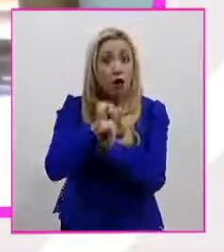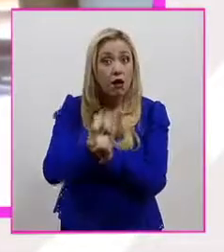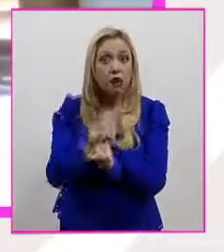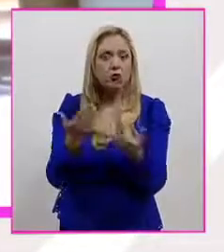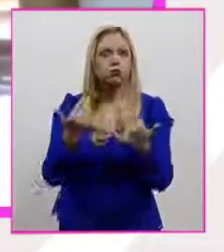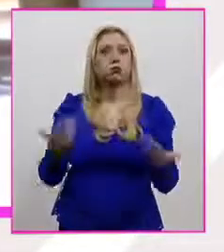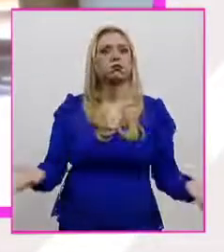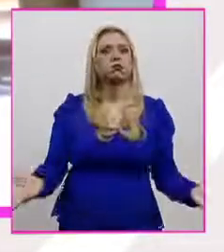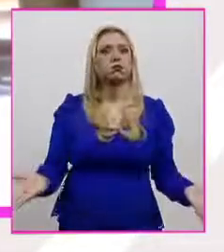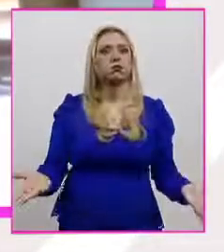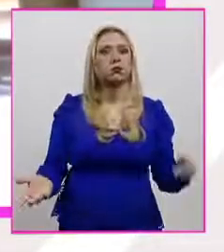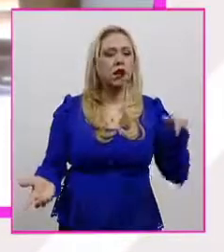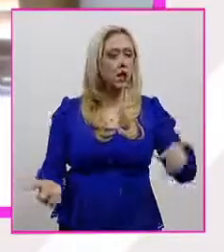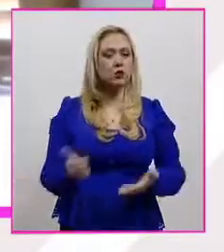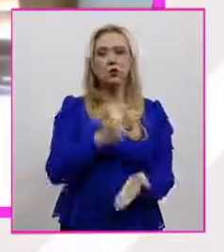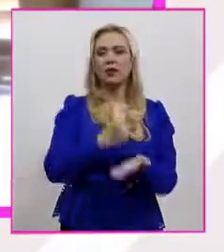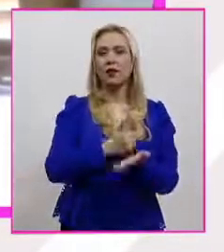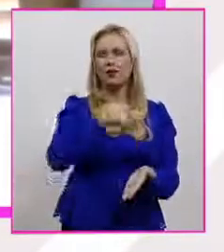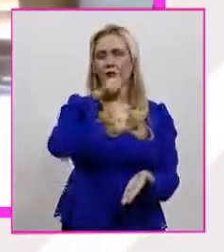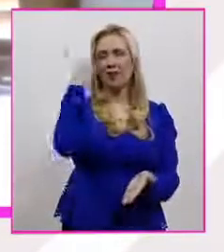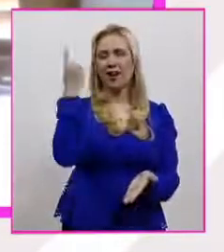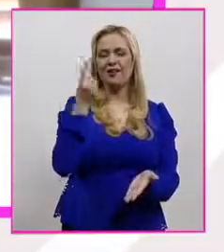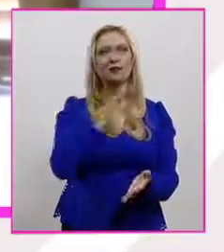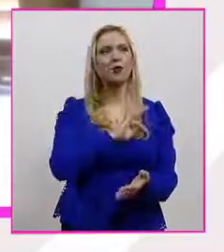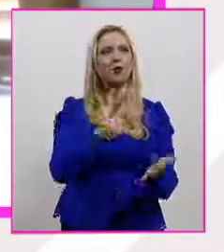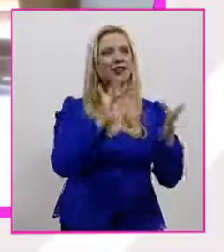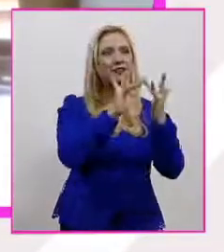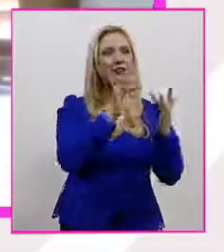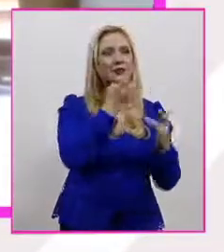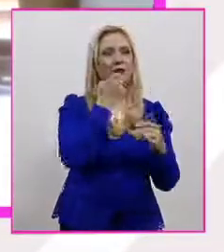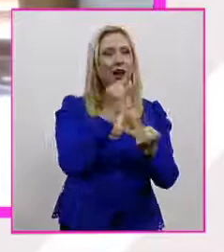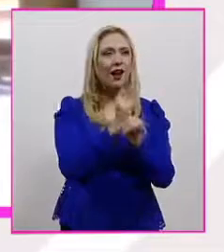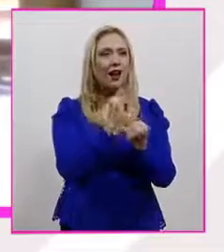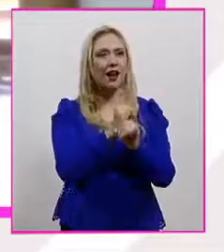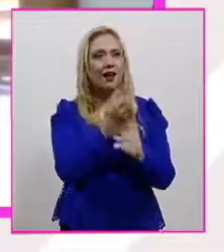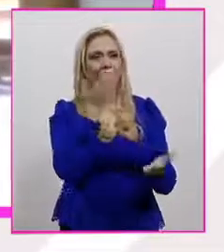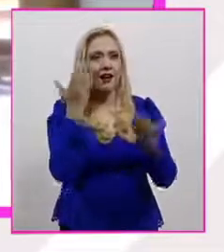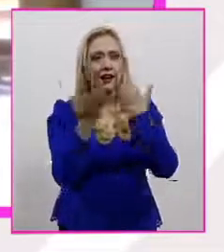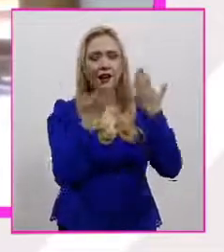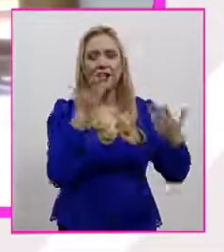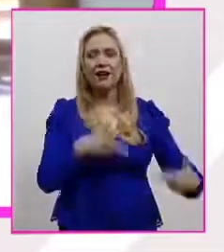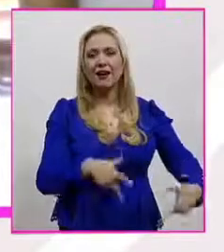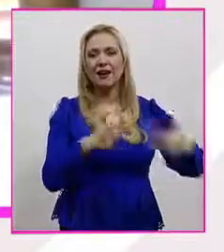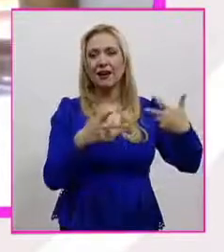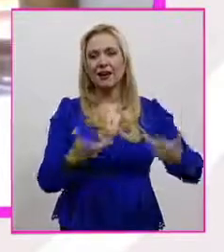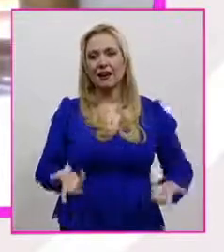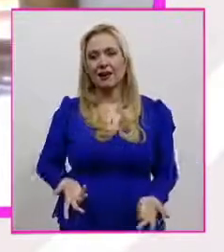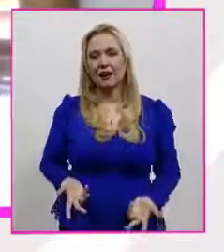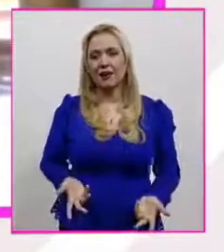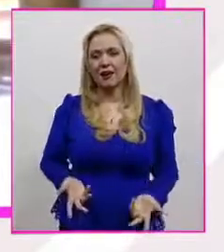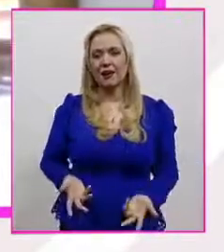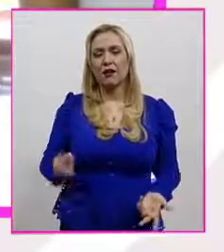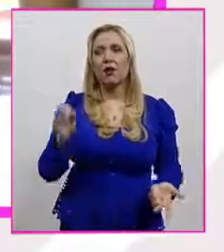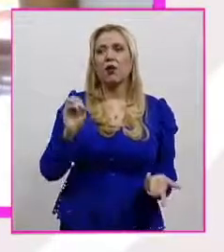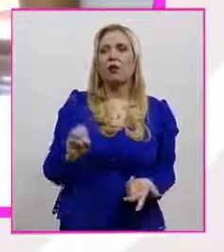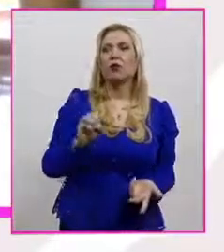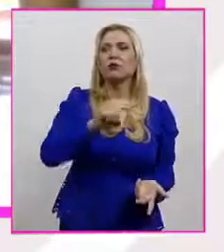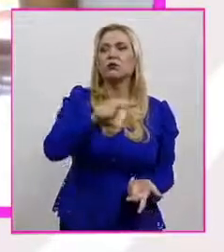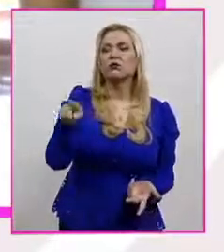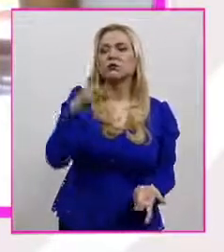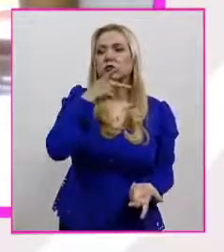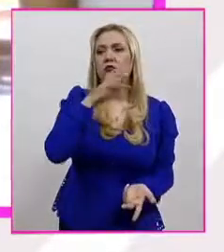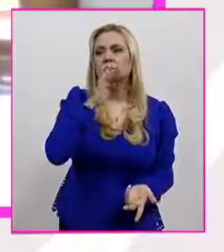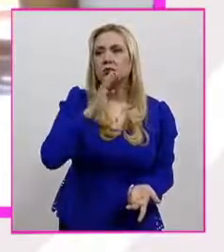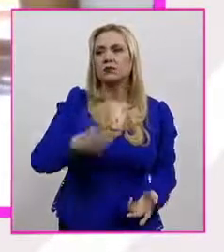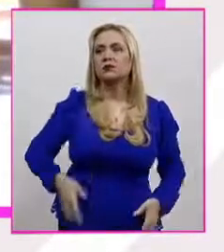mayores inversiones en sus hijos. Es decir, esta idea de que, bueno, es que hay padres que no se ocupan de sus hijos y no están